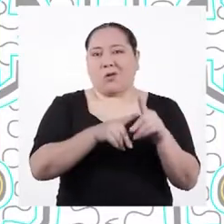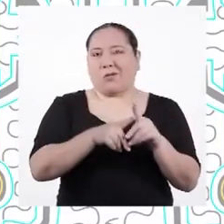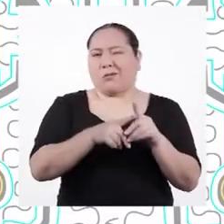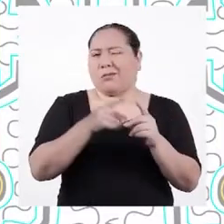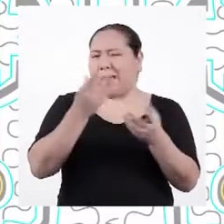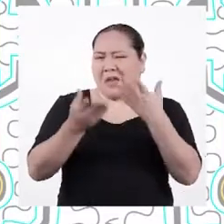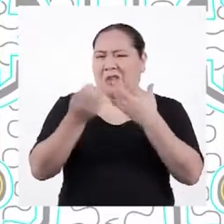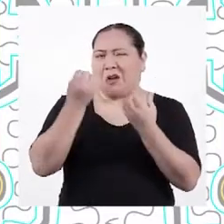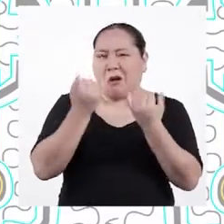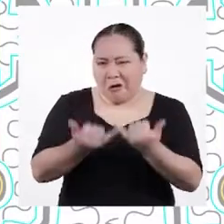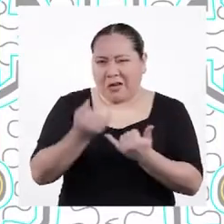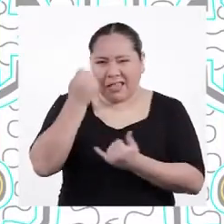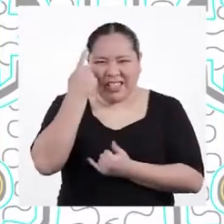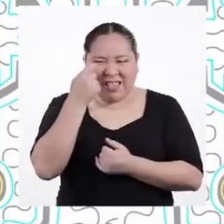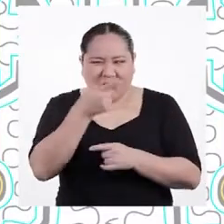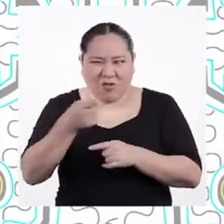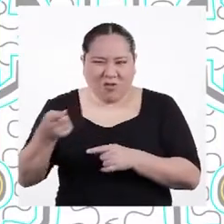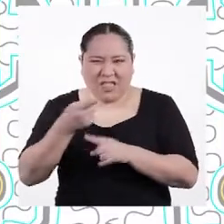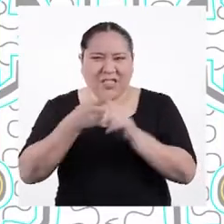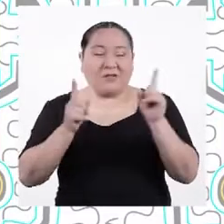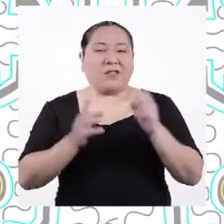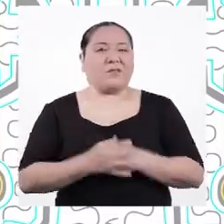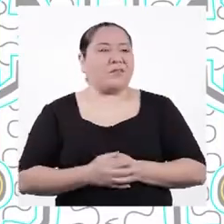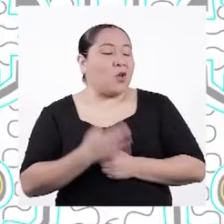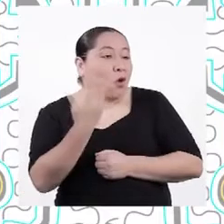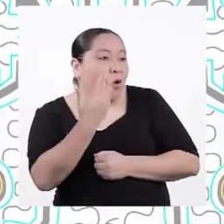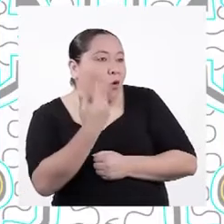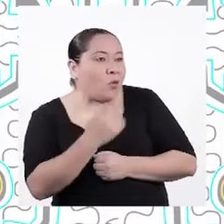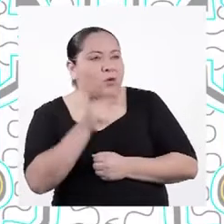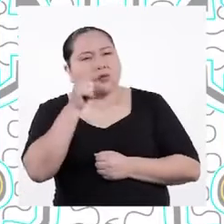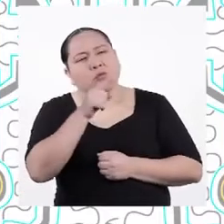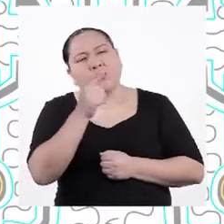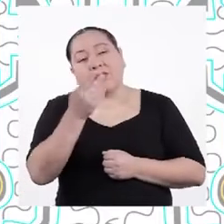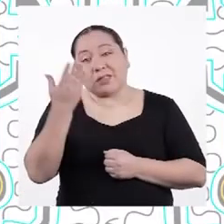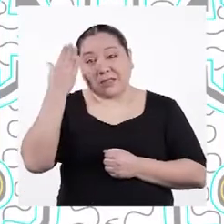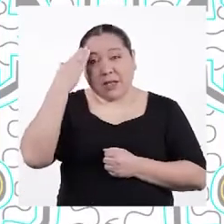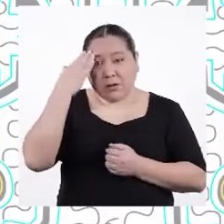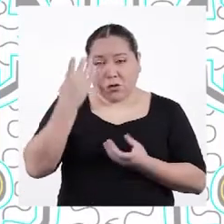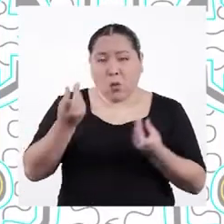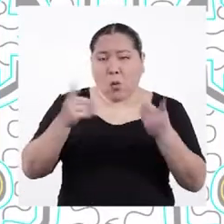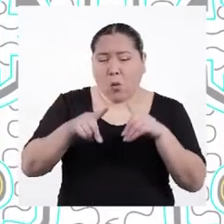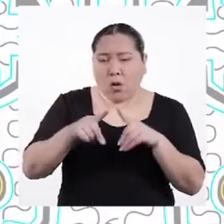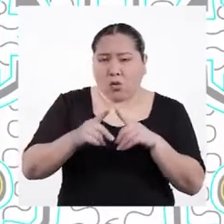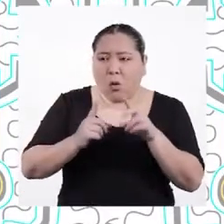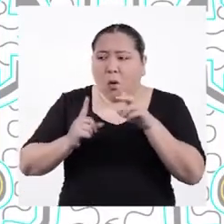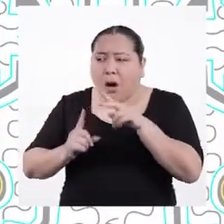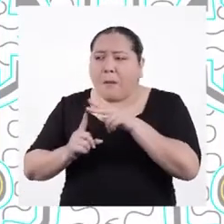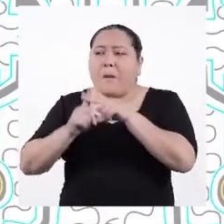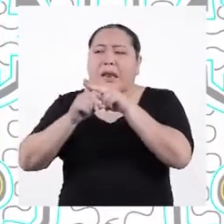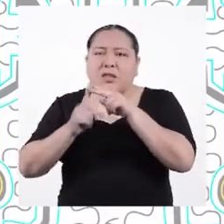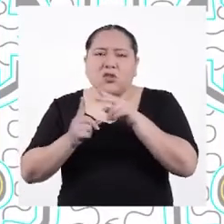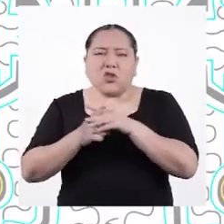entenderemos mejor esta diferencia. Cubi, ¿alguien sabe las últimas fechas del fenómeno del Niño?